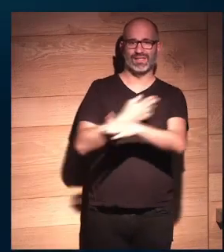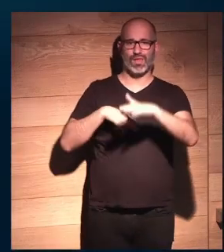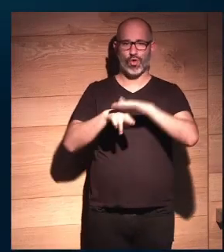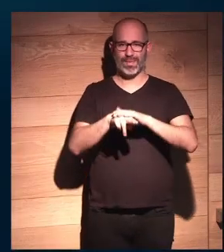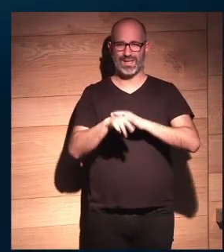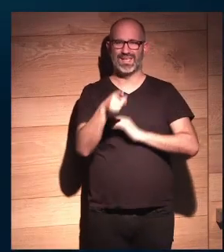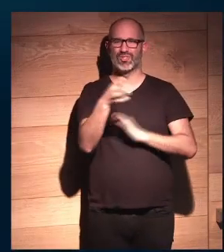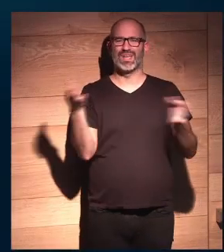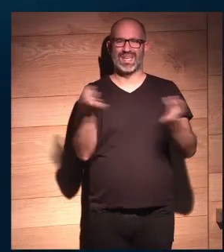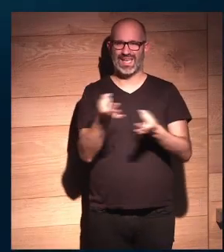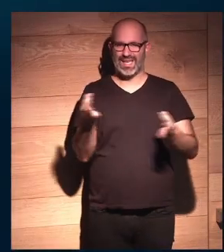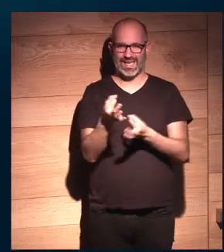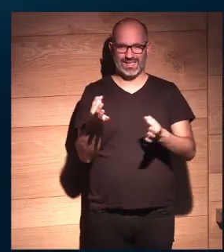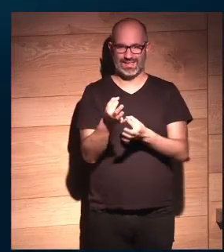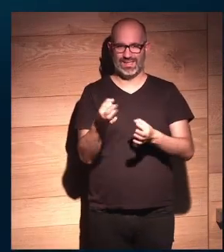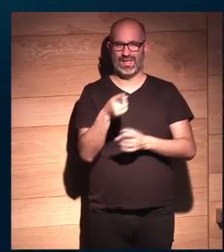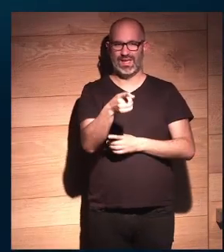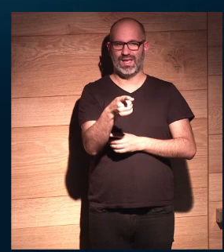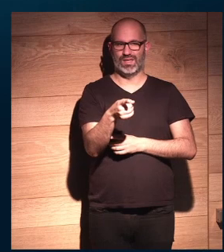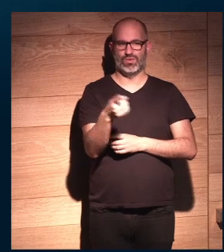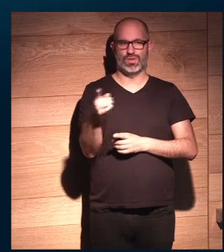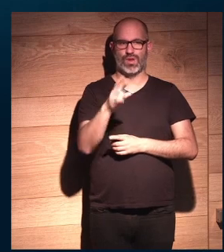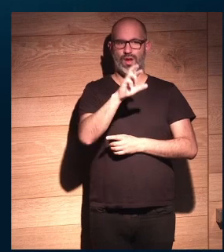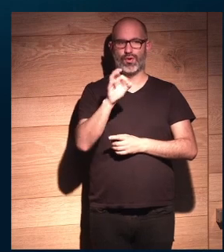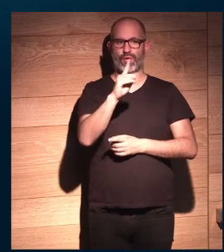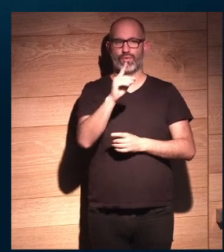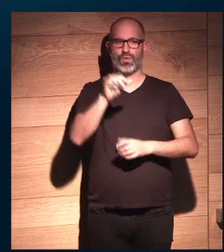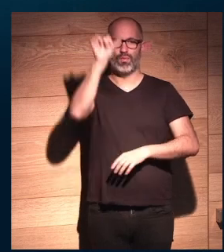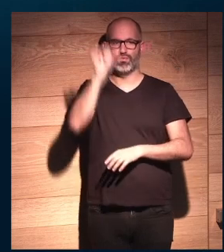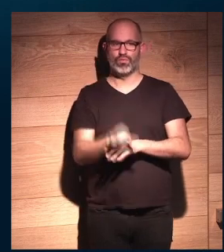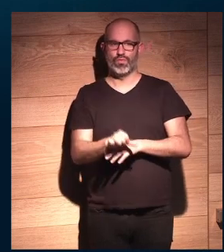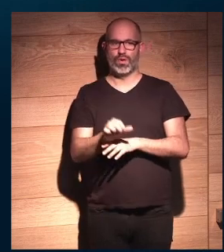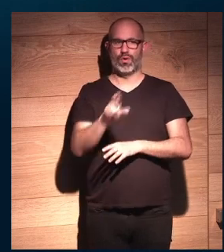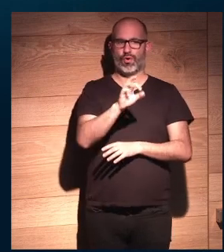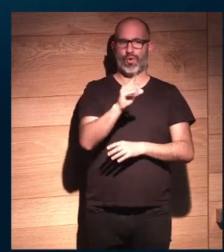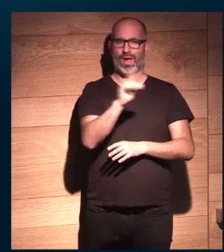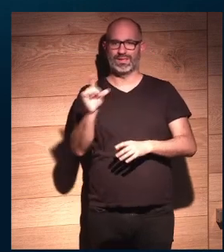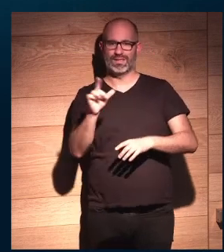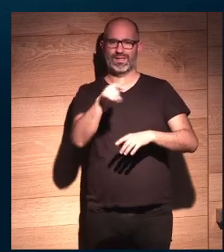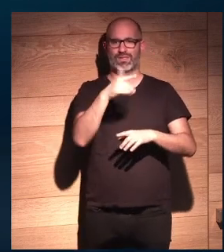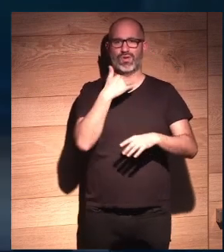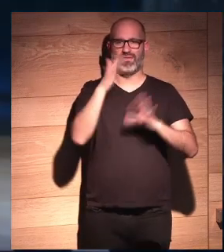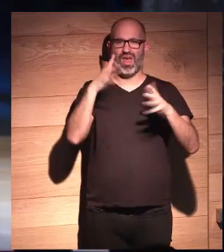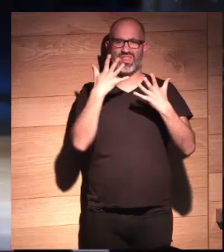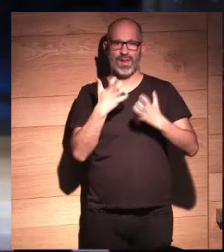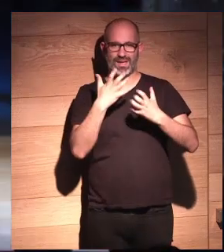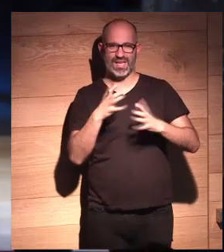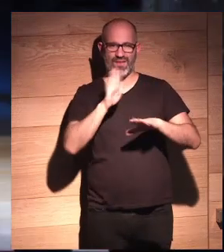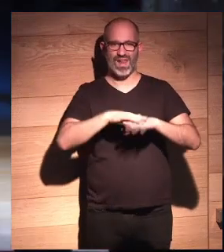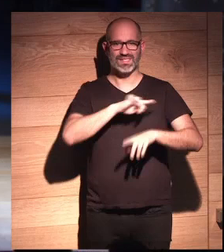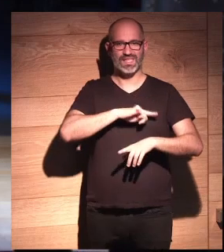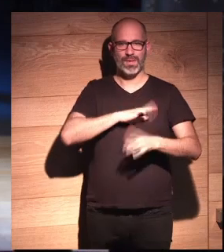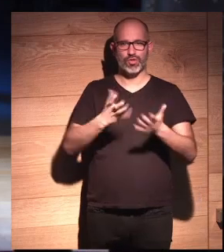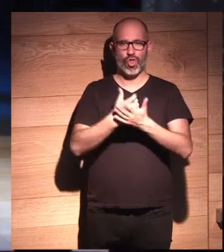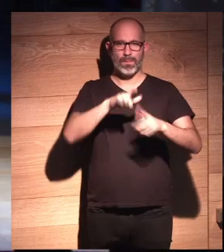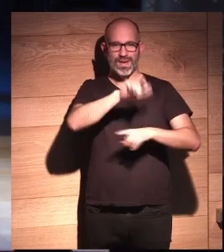¿Qué es Un cuento antes de dormir? Es una road movie dramática, una road movie que al final cuenta los sentimientos de nuestros